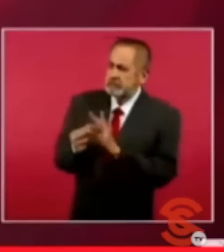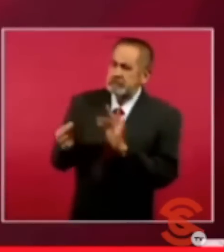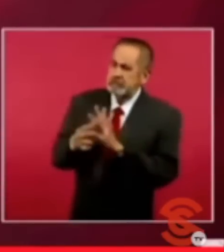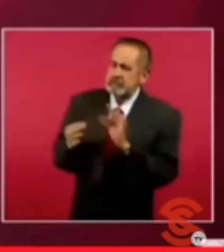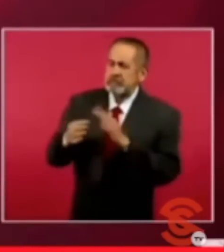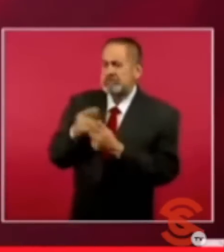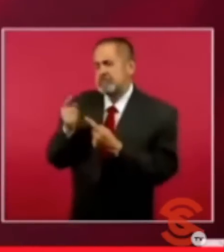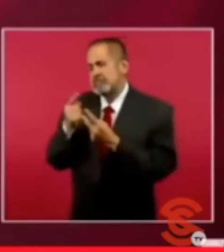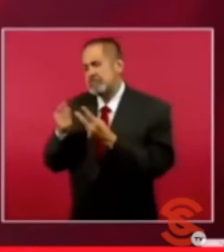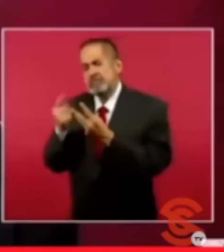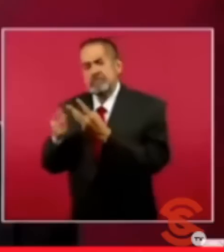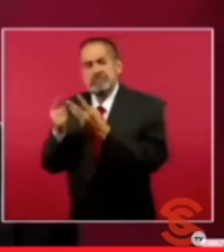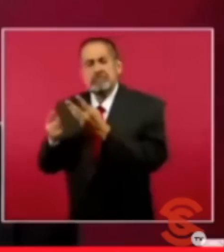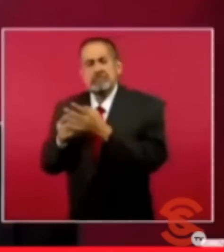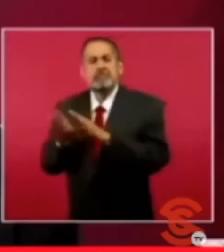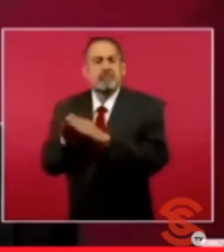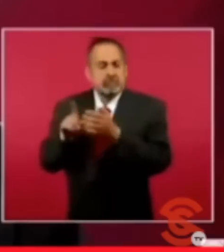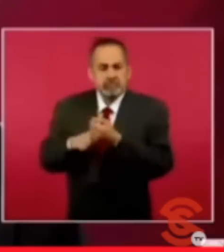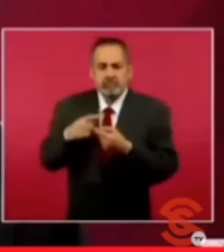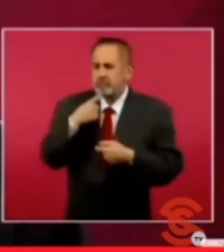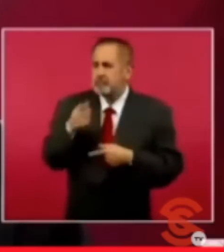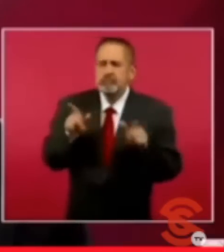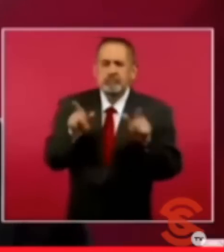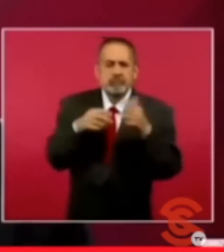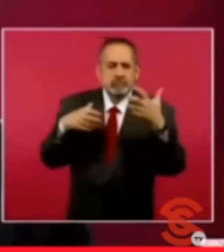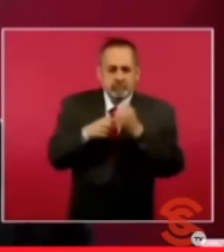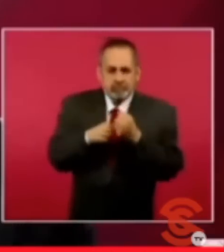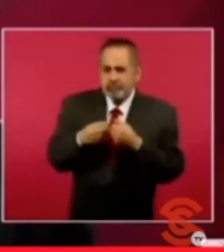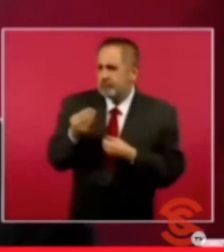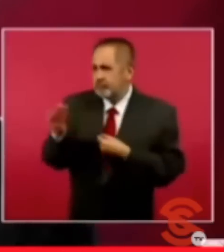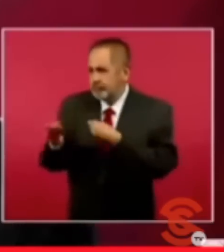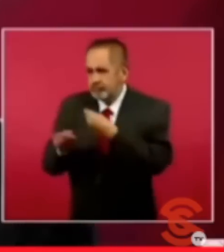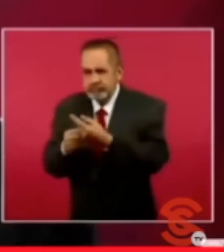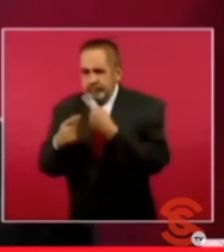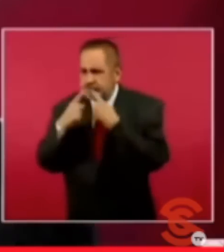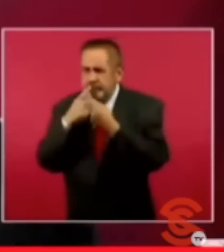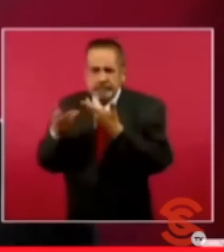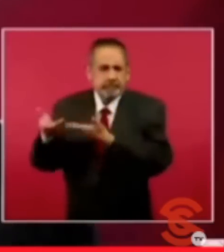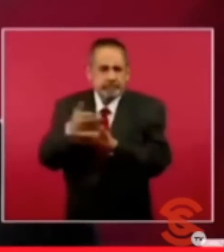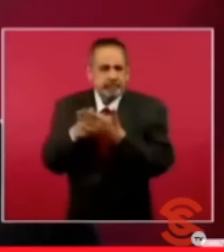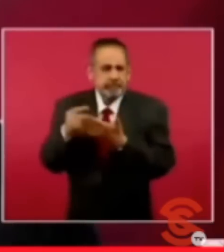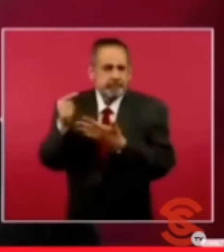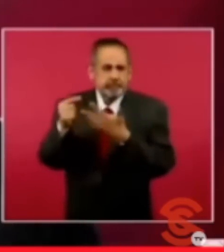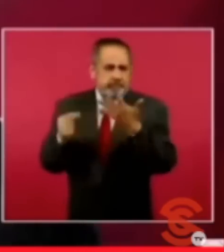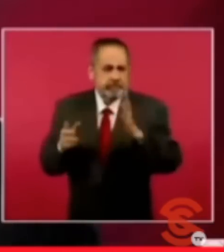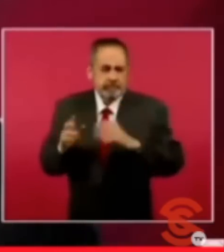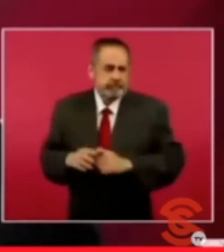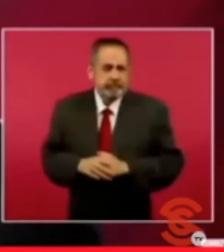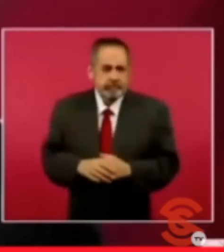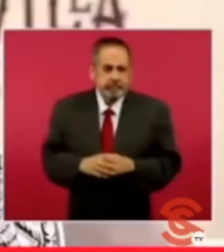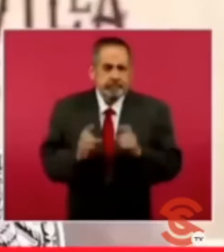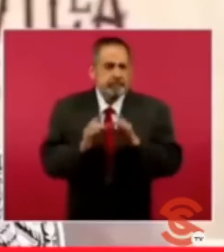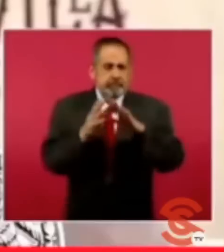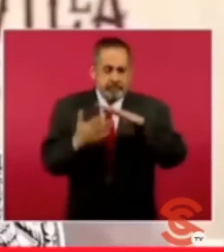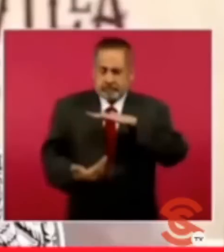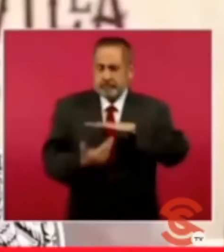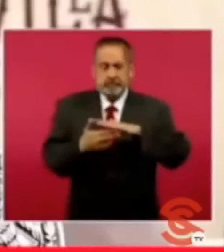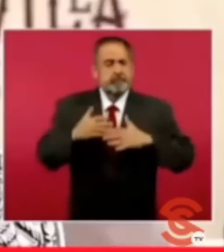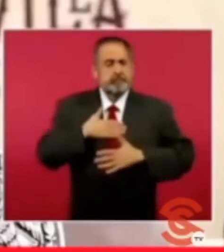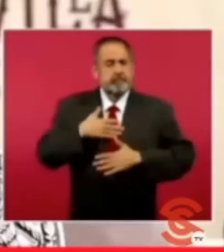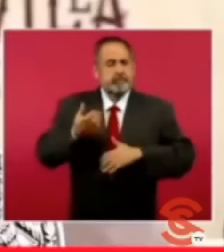hechos, le hacía o le presento un breve resumen de lo que se presenta en la mesa